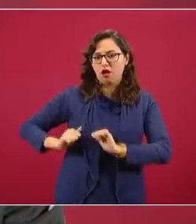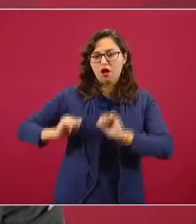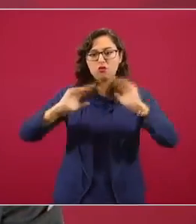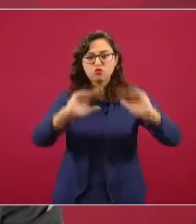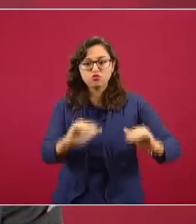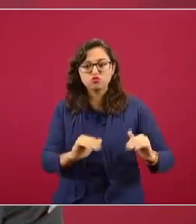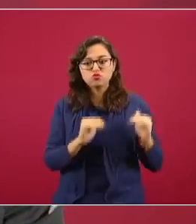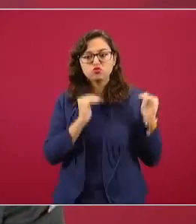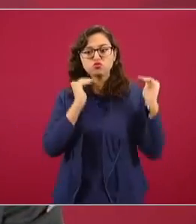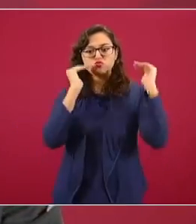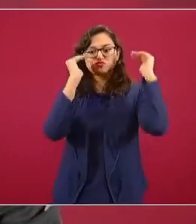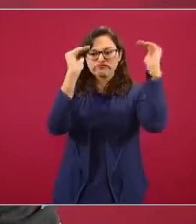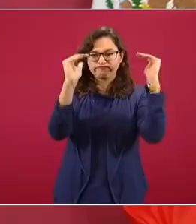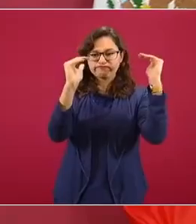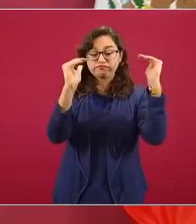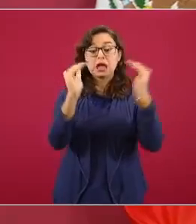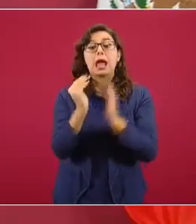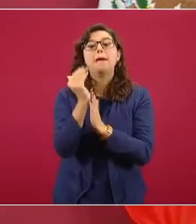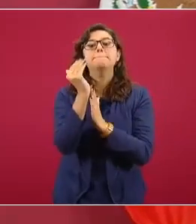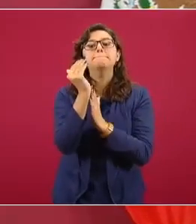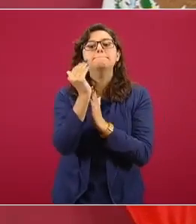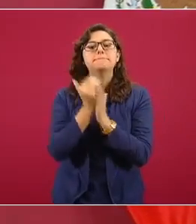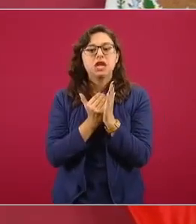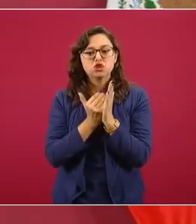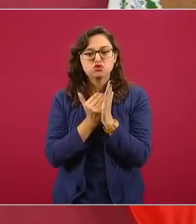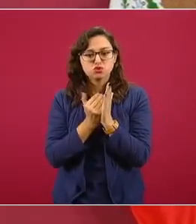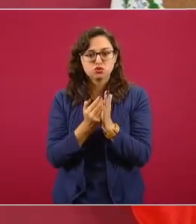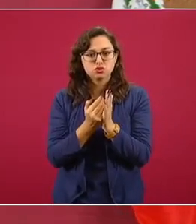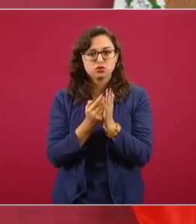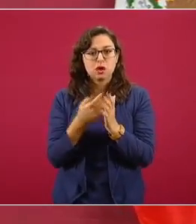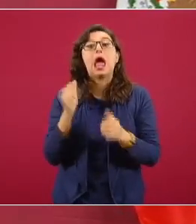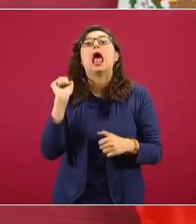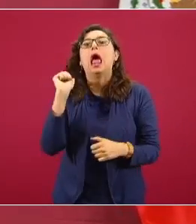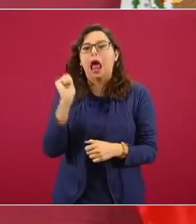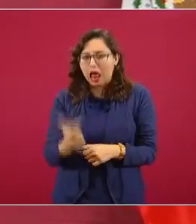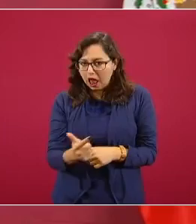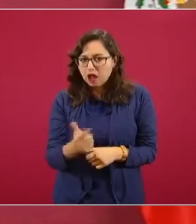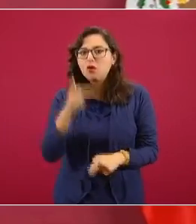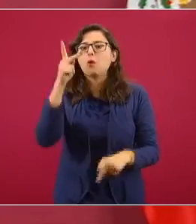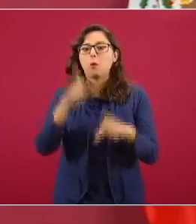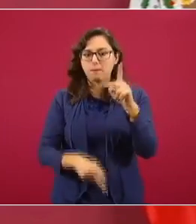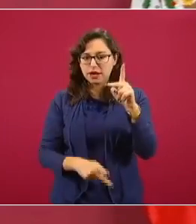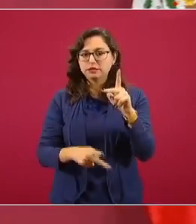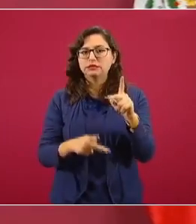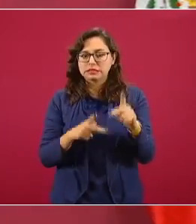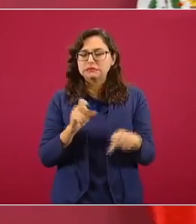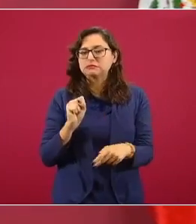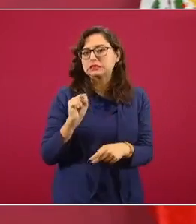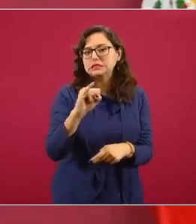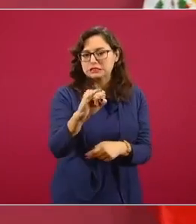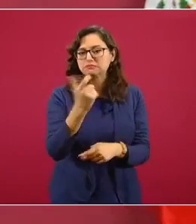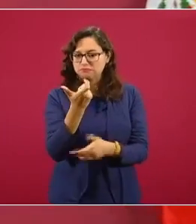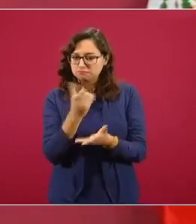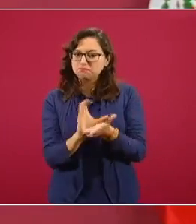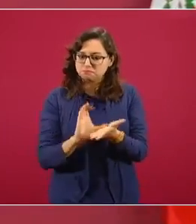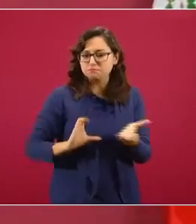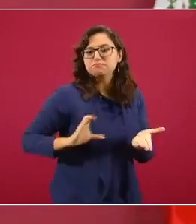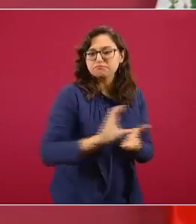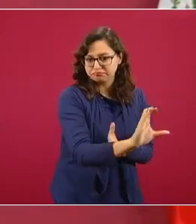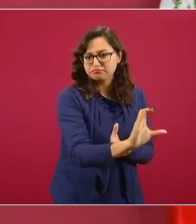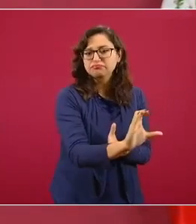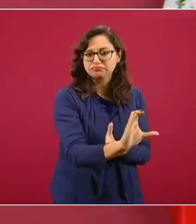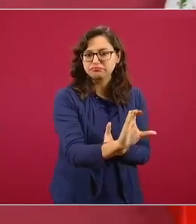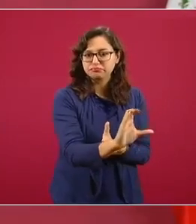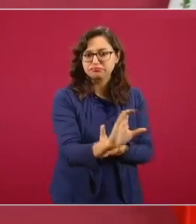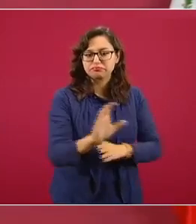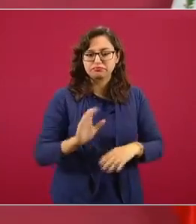van a recibir menos aguinaldo, pero sí van a tener menos días, pues, y